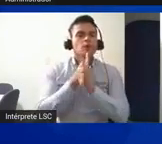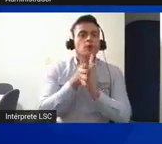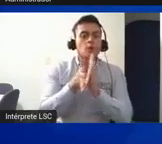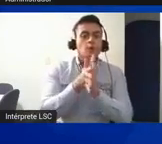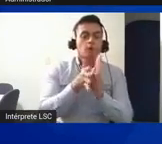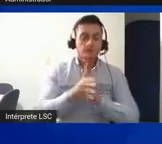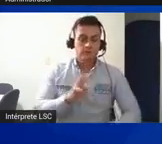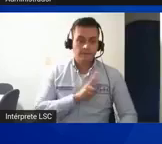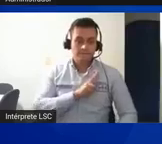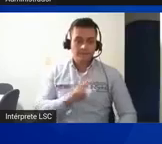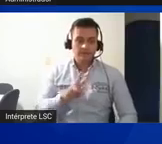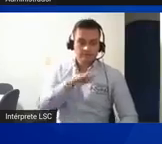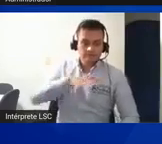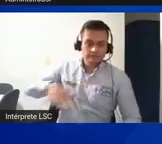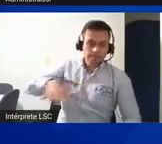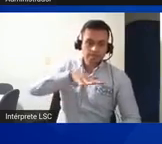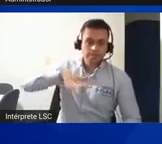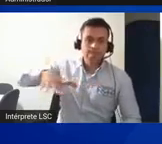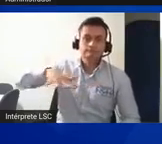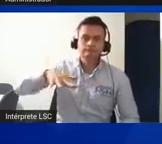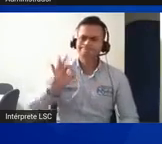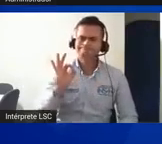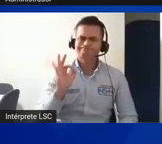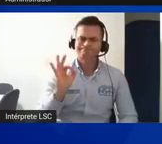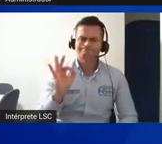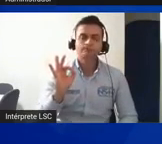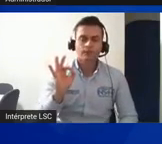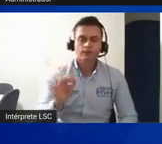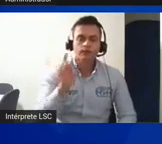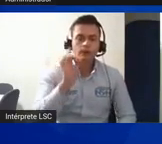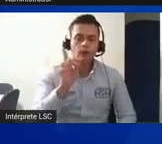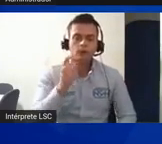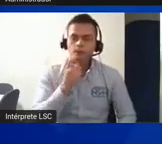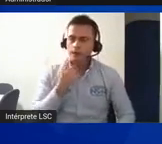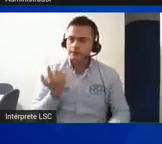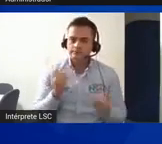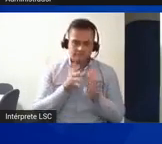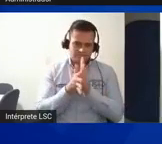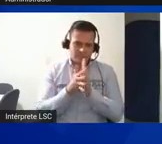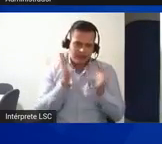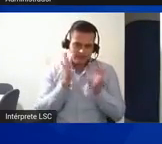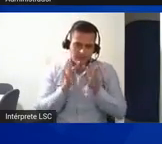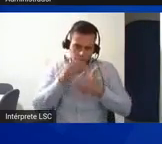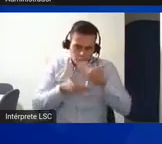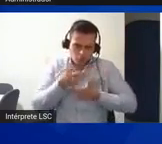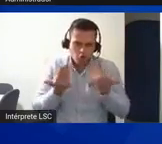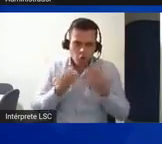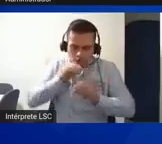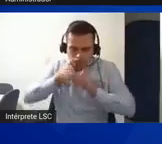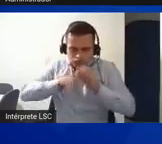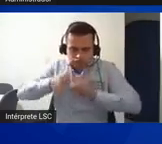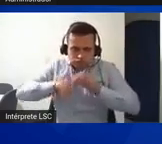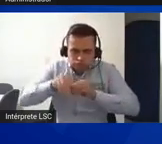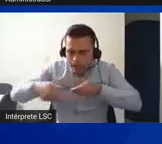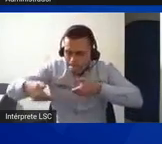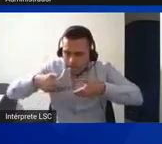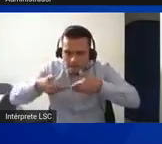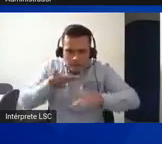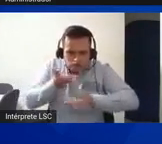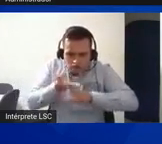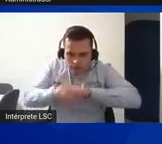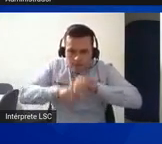muy especial porque estoy hablando del proceso, digamos, de formulación, cuando nosotros